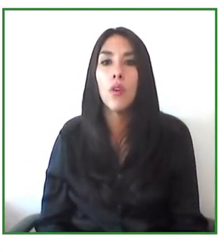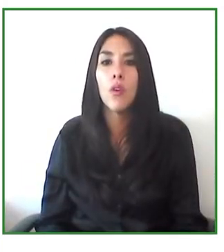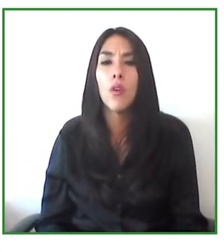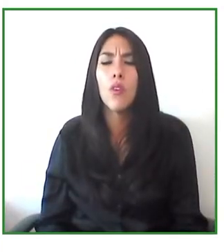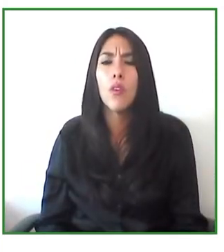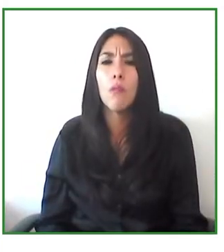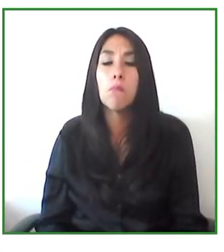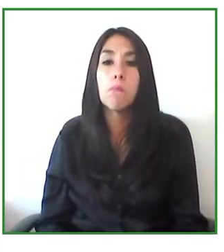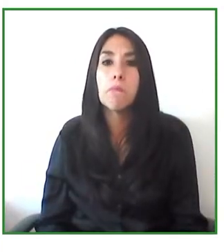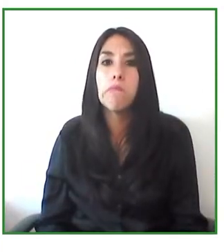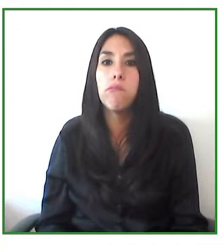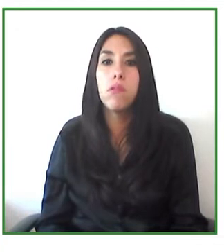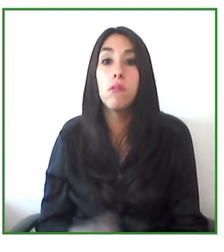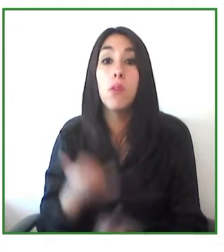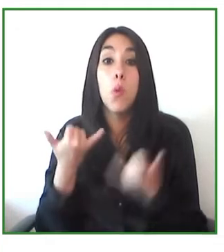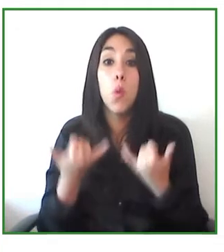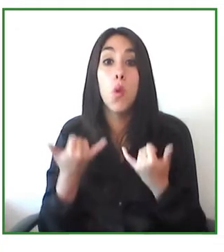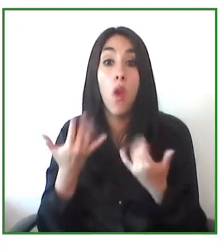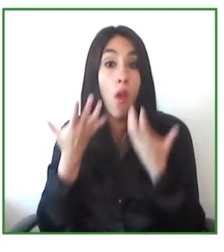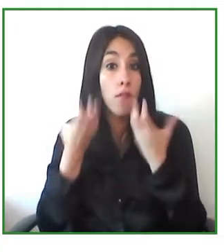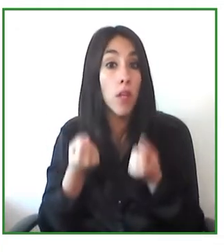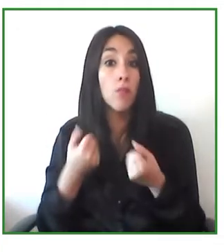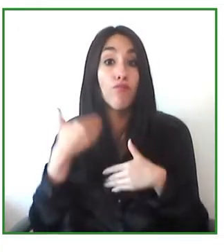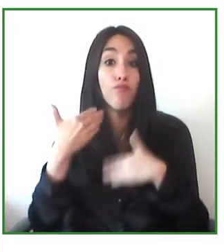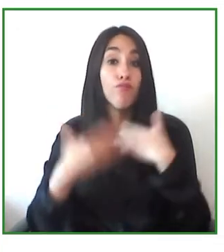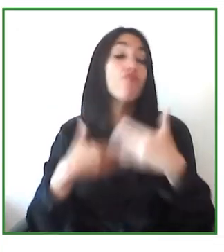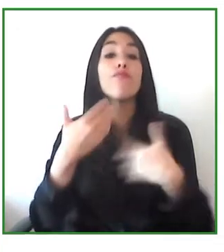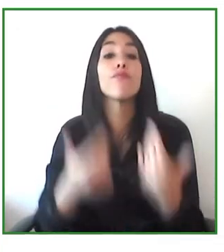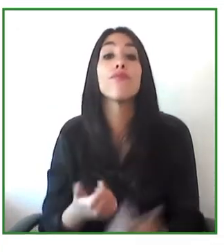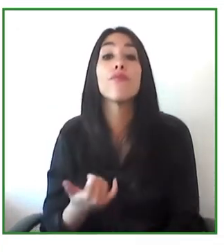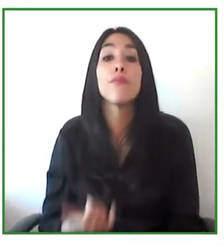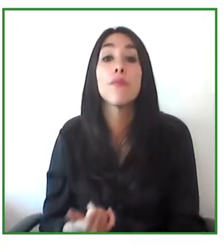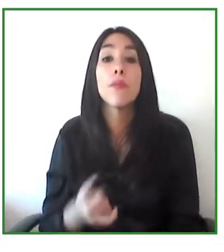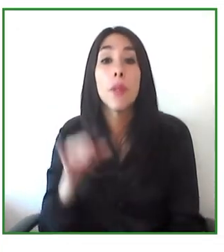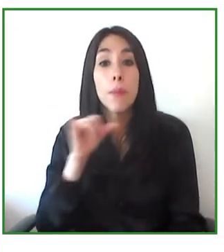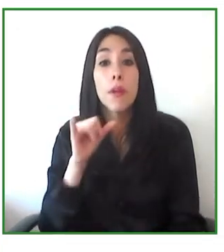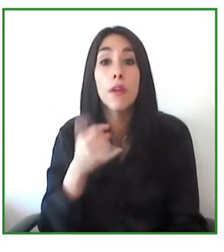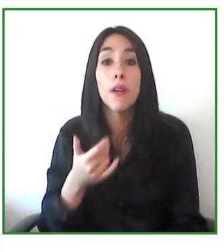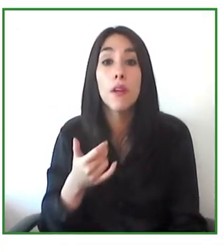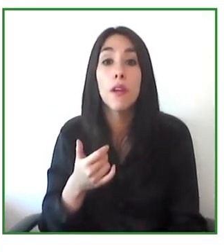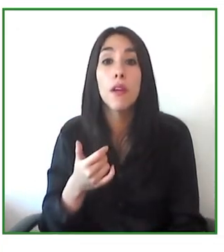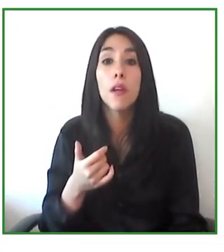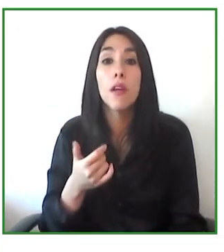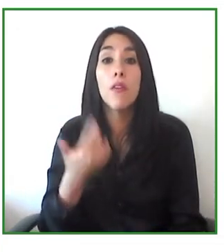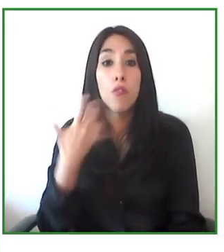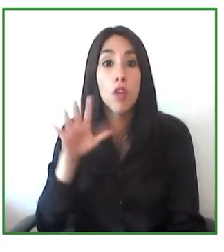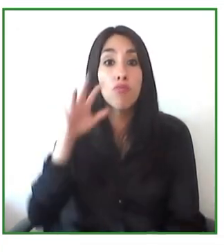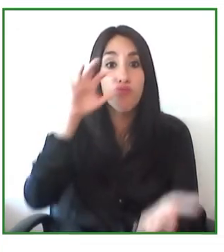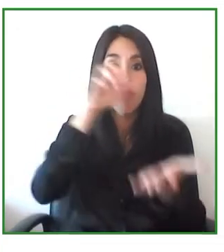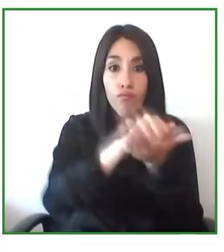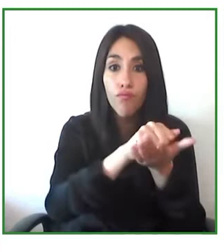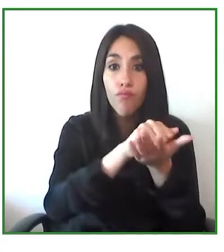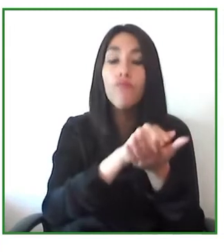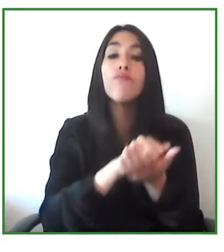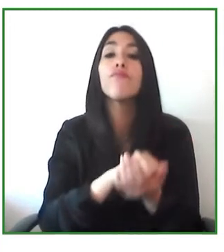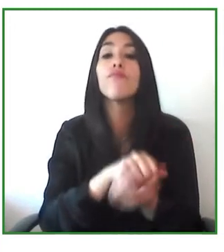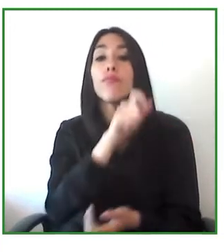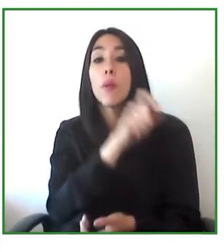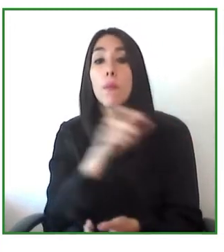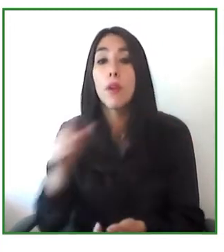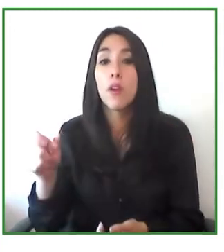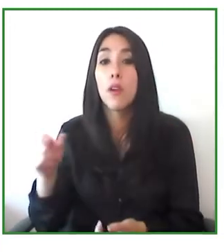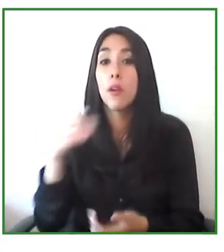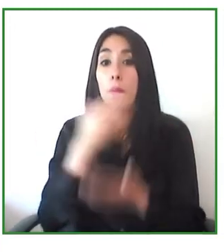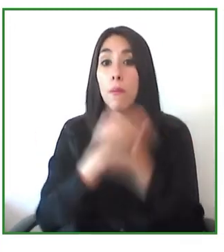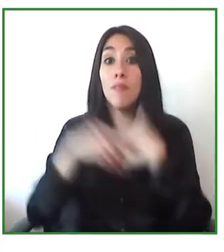también uh-huh. en la apropiación y el manejo que hagan las personas con discapacidad de estas soluciones tecnológicas. Muchas gracias